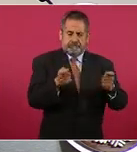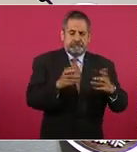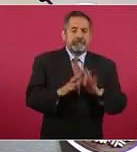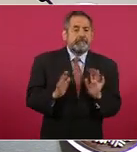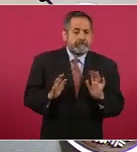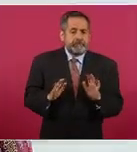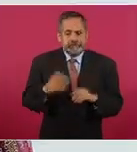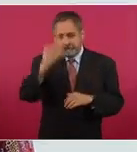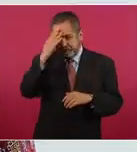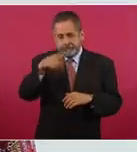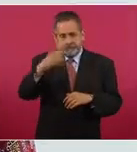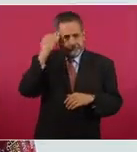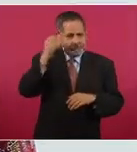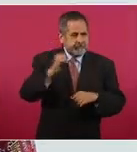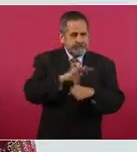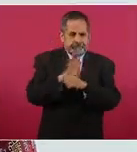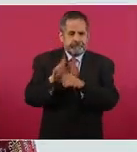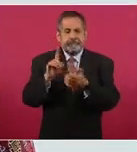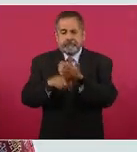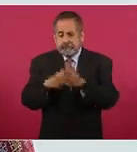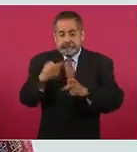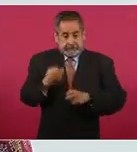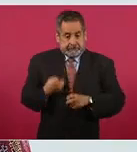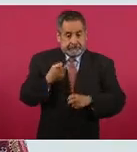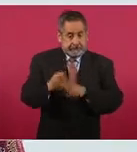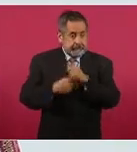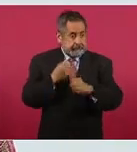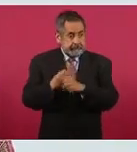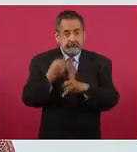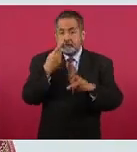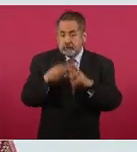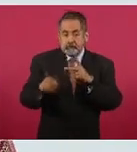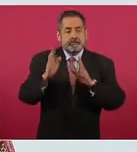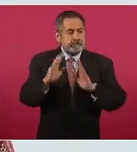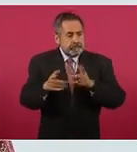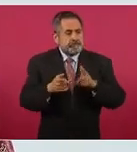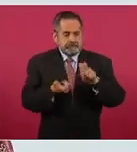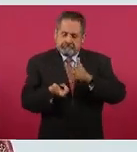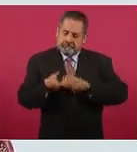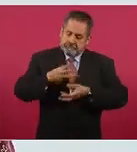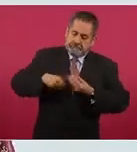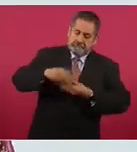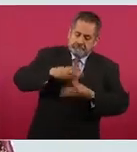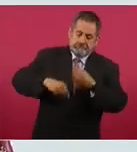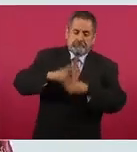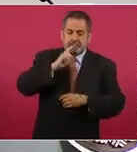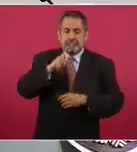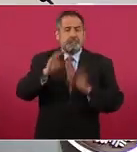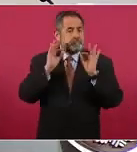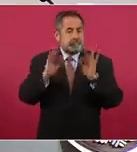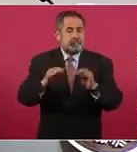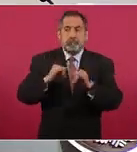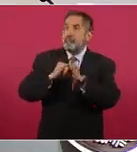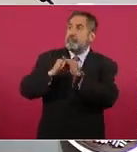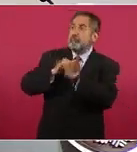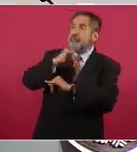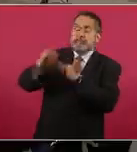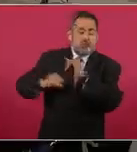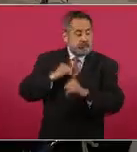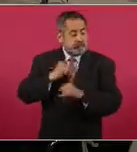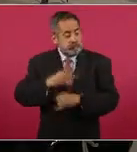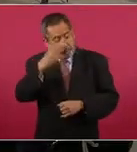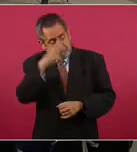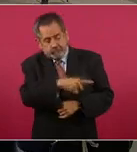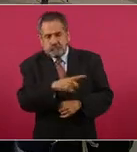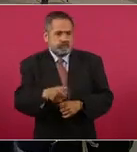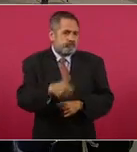saliendo de este periodo y este año ya empezó la recuperación económica y aparte México ha tenido un reconocimiento internacional. La siguiente, por